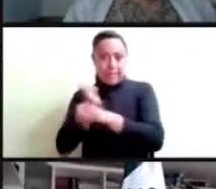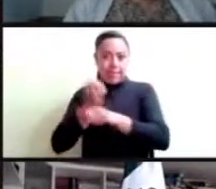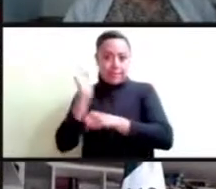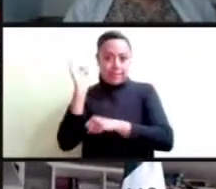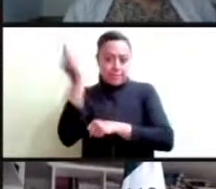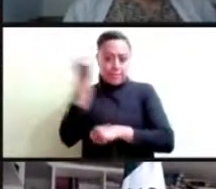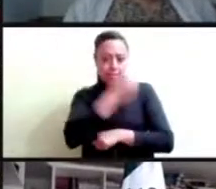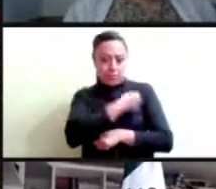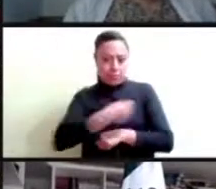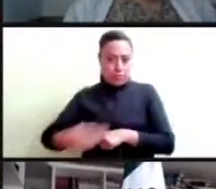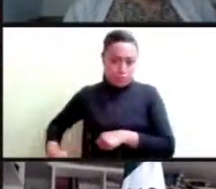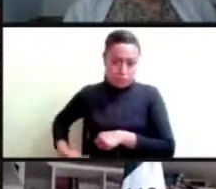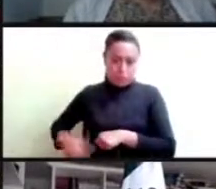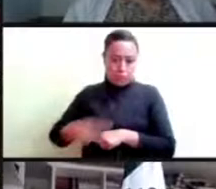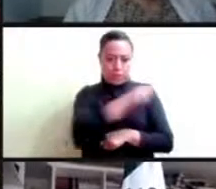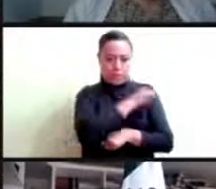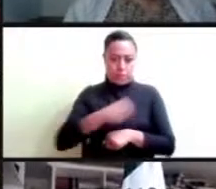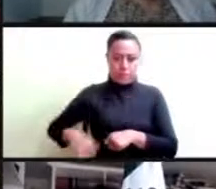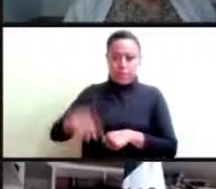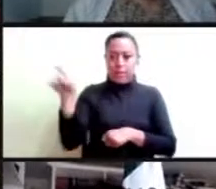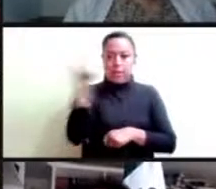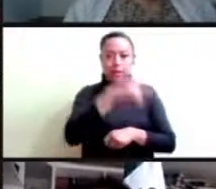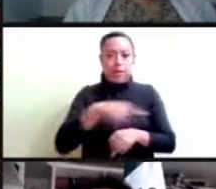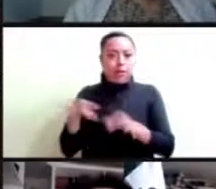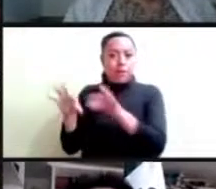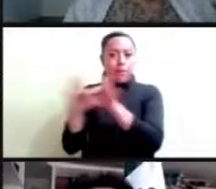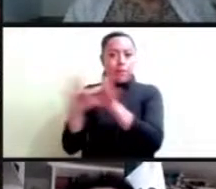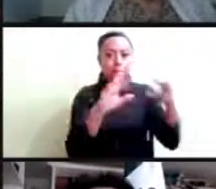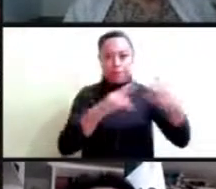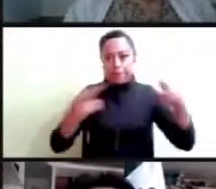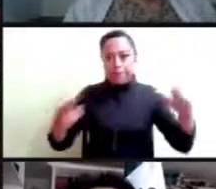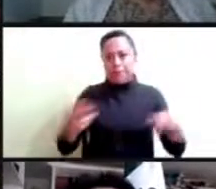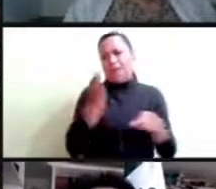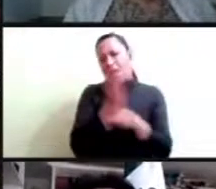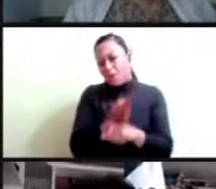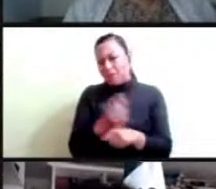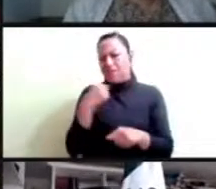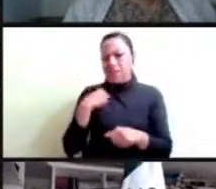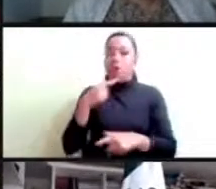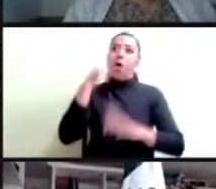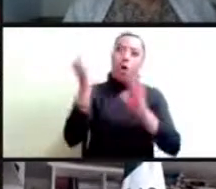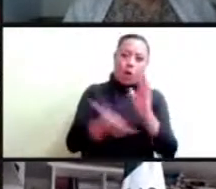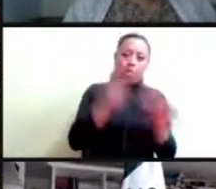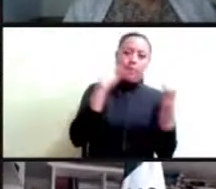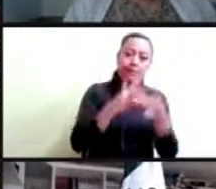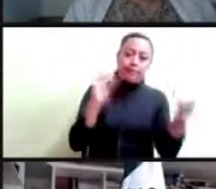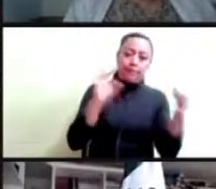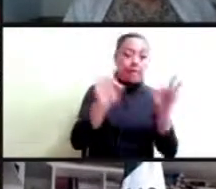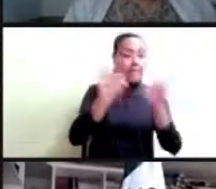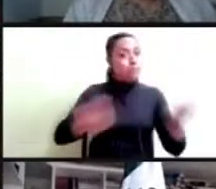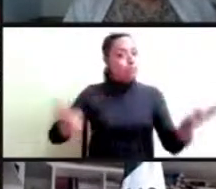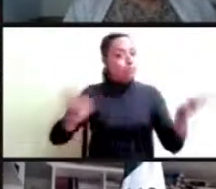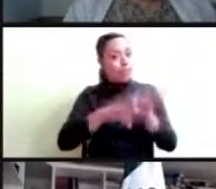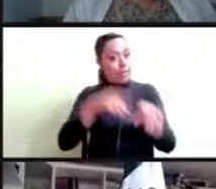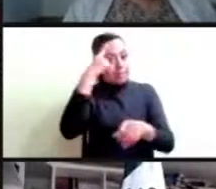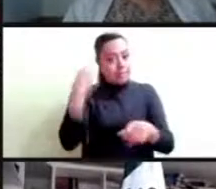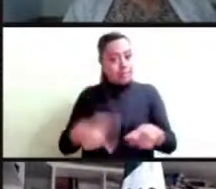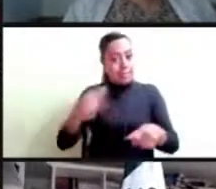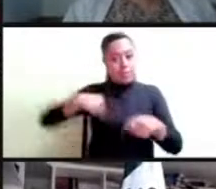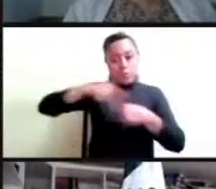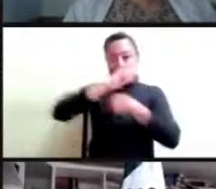y alcaldías. Ya no voy a repetir la importancia que tiene para nuestro país y para nuestra ciudad